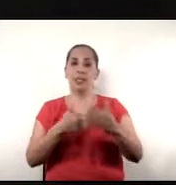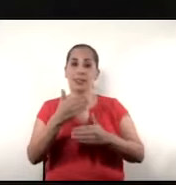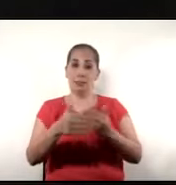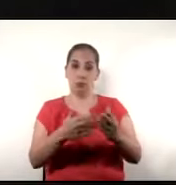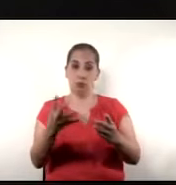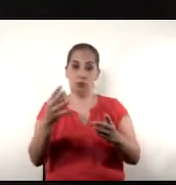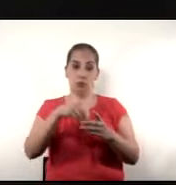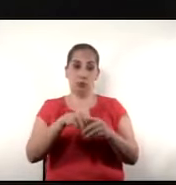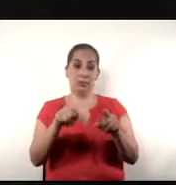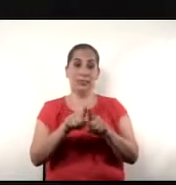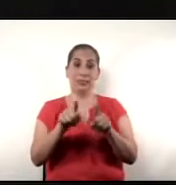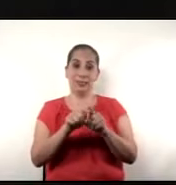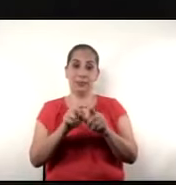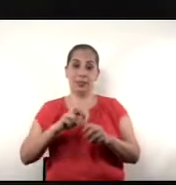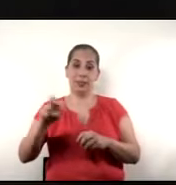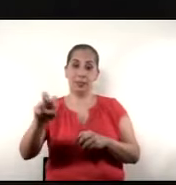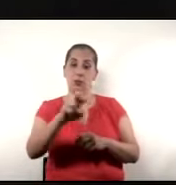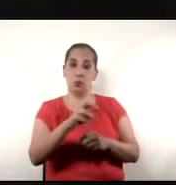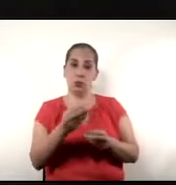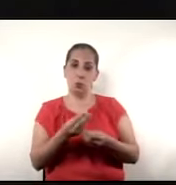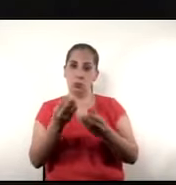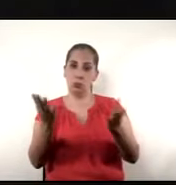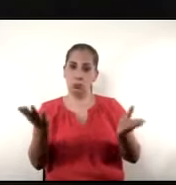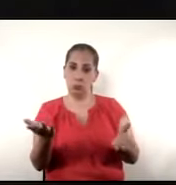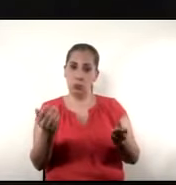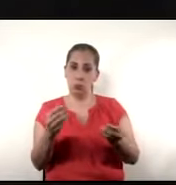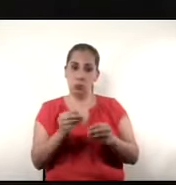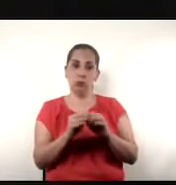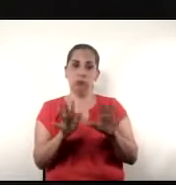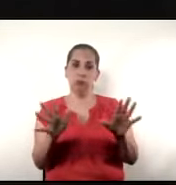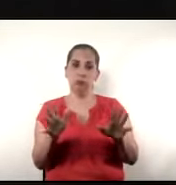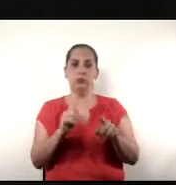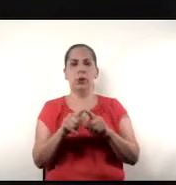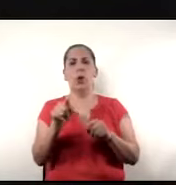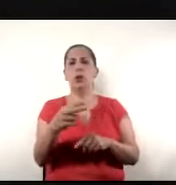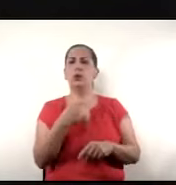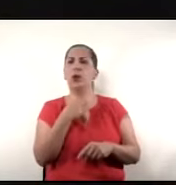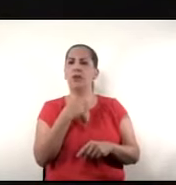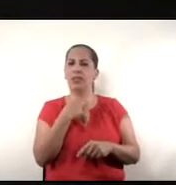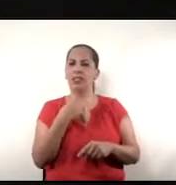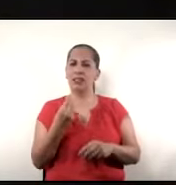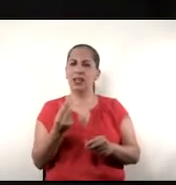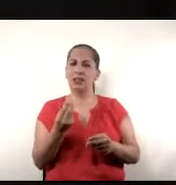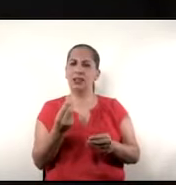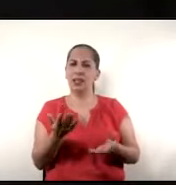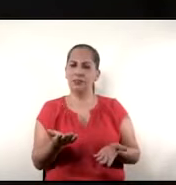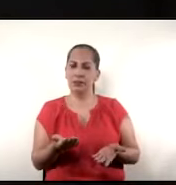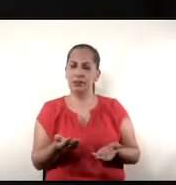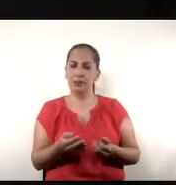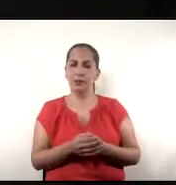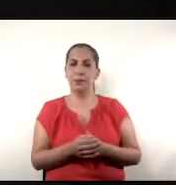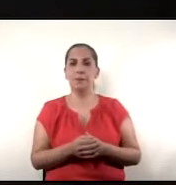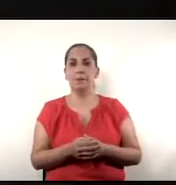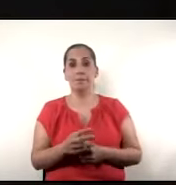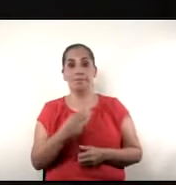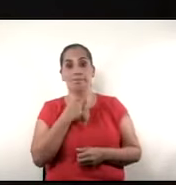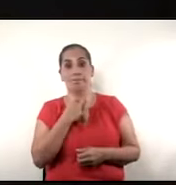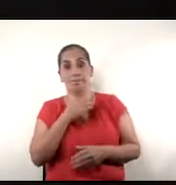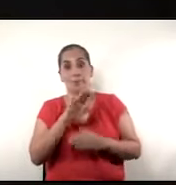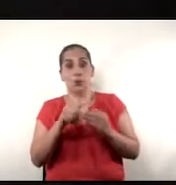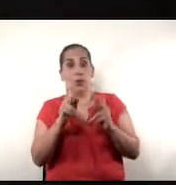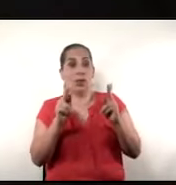incorpora también el transporte público colectivo, ¿verdad? Sin embargo, esto afecta directamente en tarifa y afecta a la población